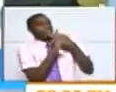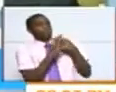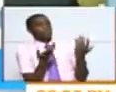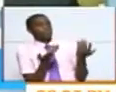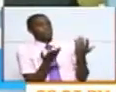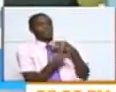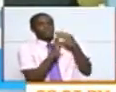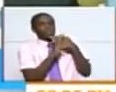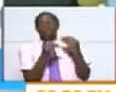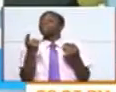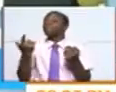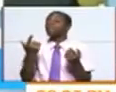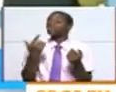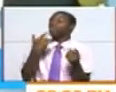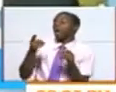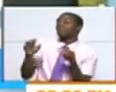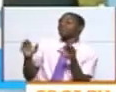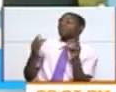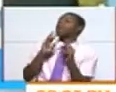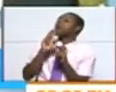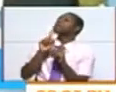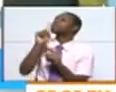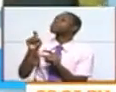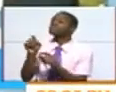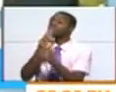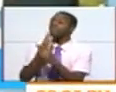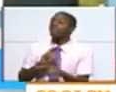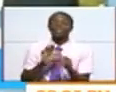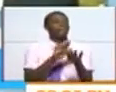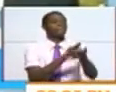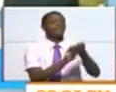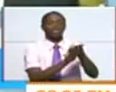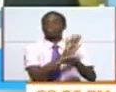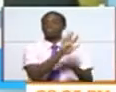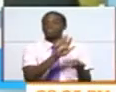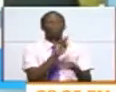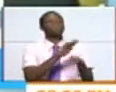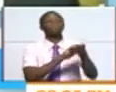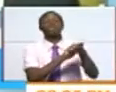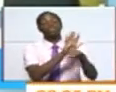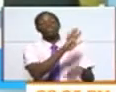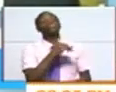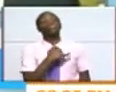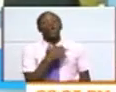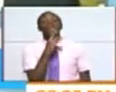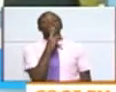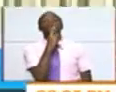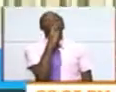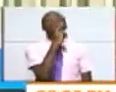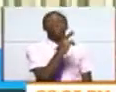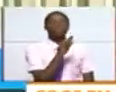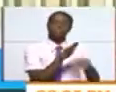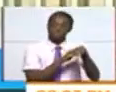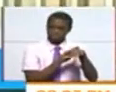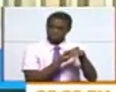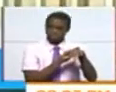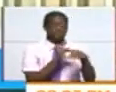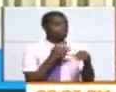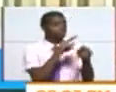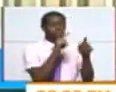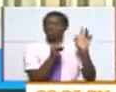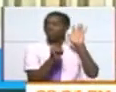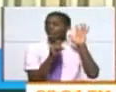que respondiese a mis preguntas. Son los ciudadanos los que pueden plantear los cambios. Yo le respondo. Perdone, no me está